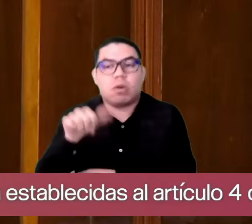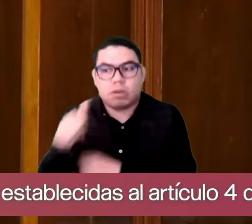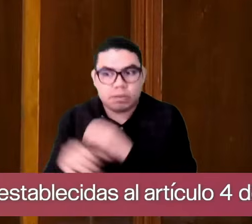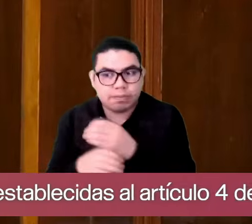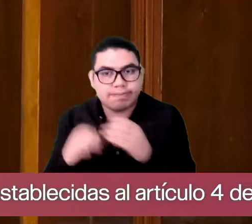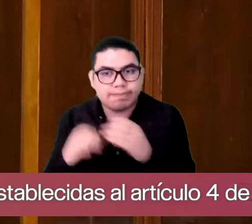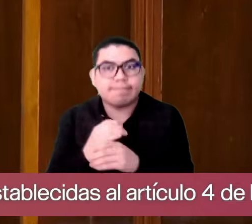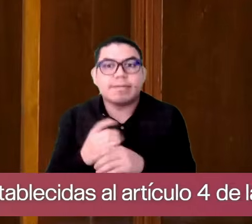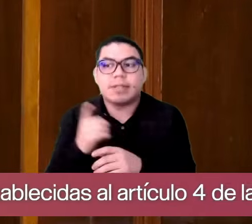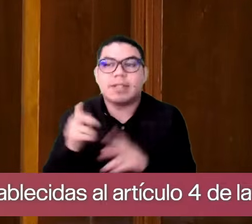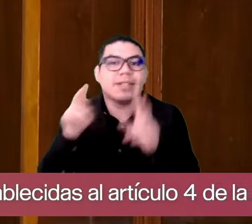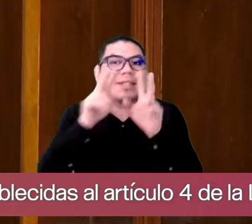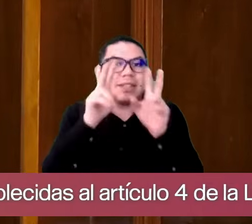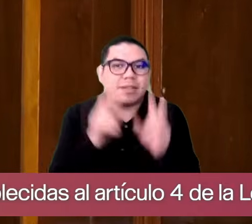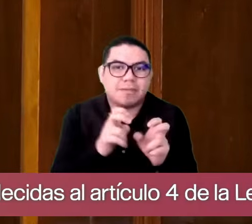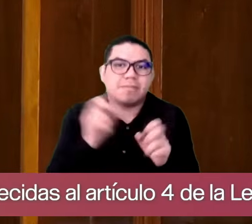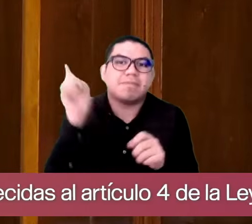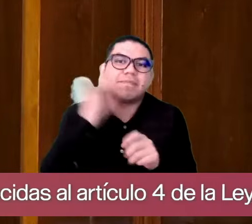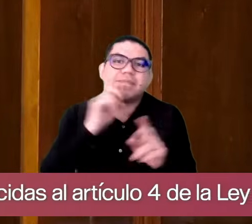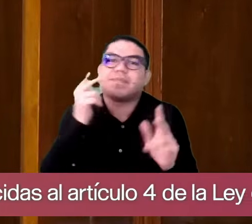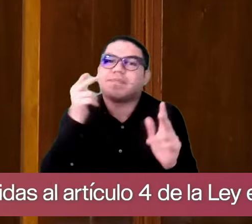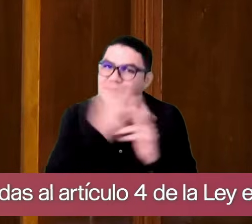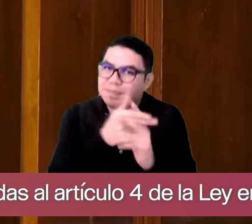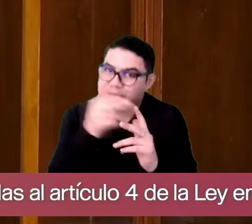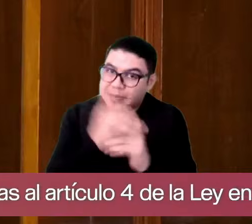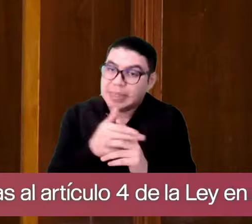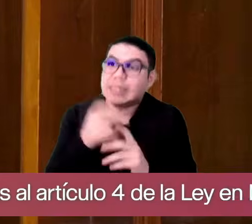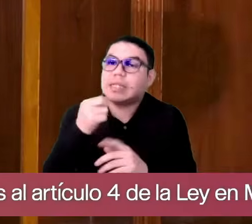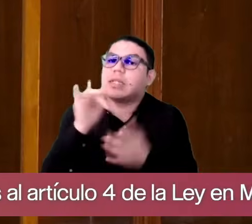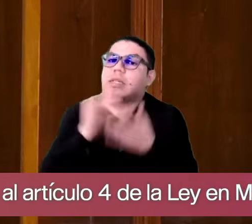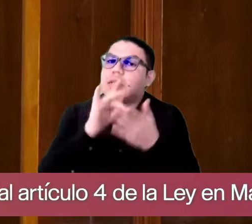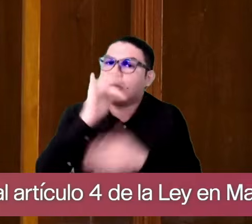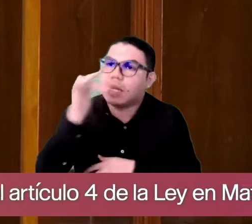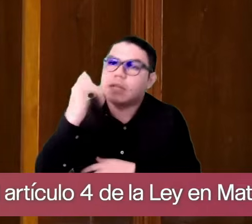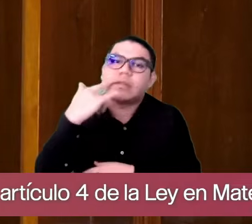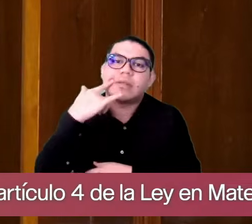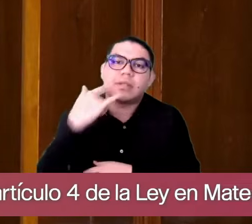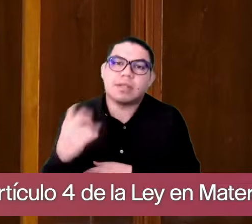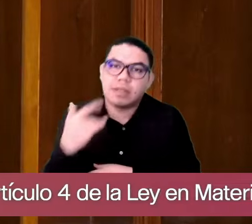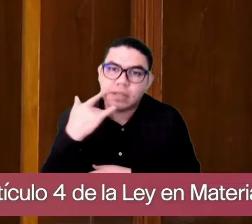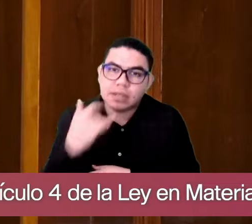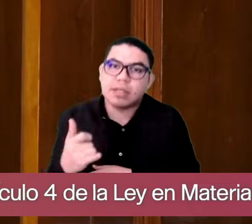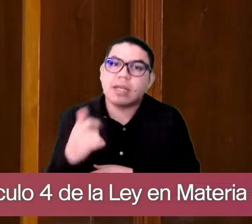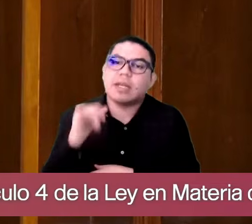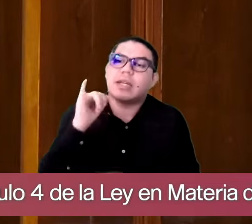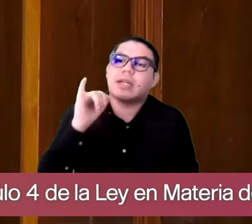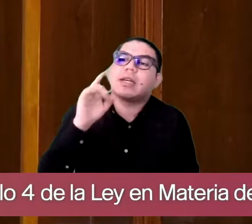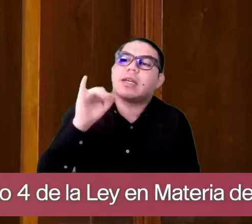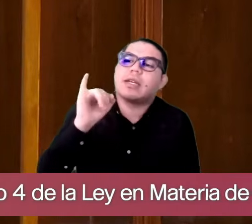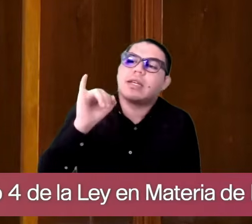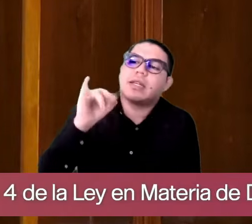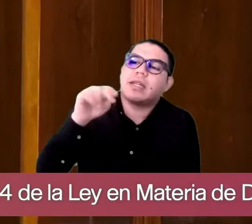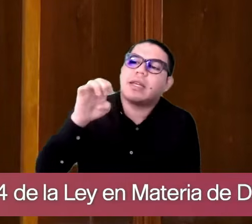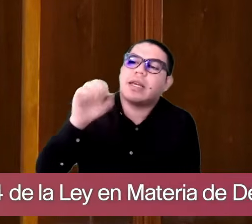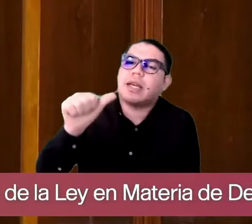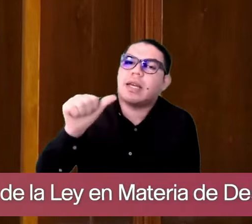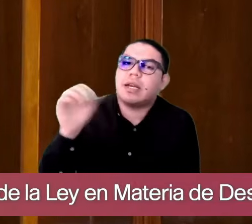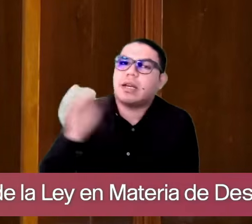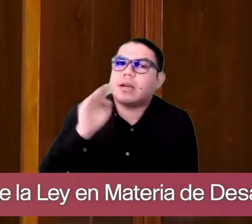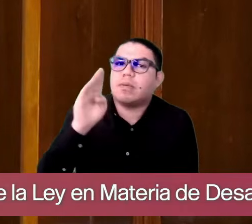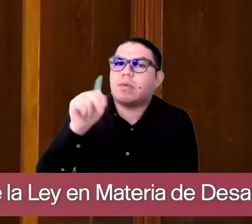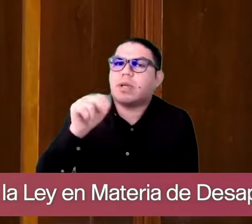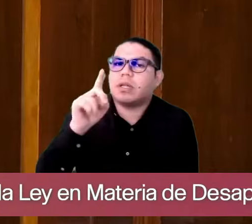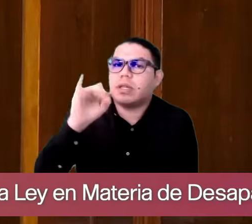materia de feminicidios fue gracias a la lucha de la señora Irinea Buendía,